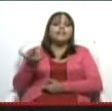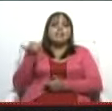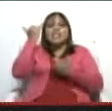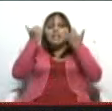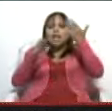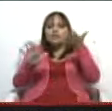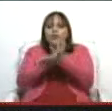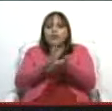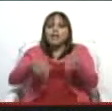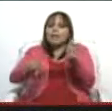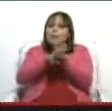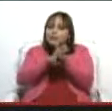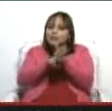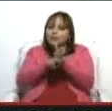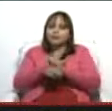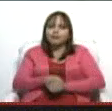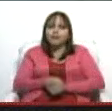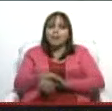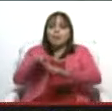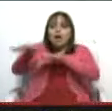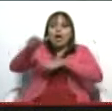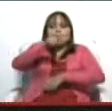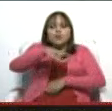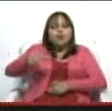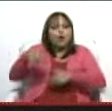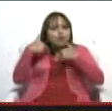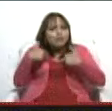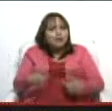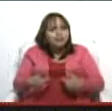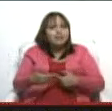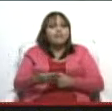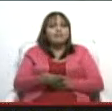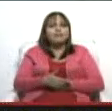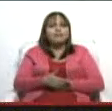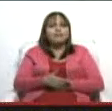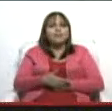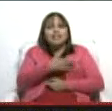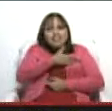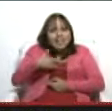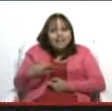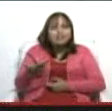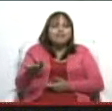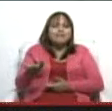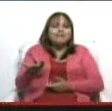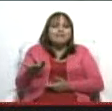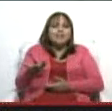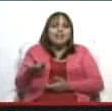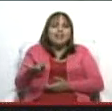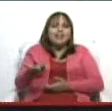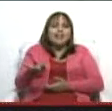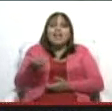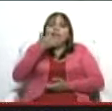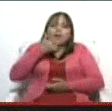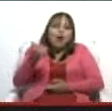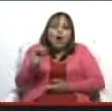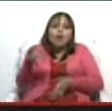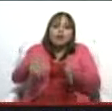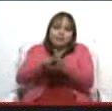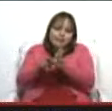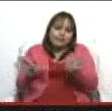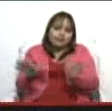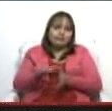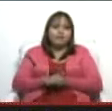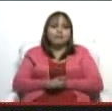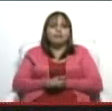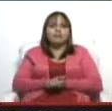en general, los humanos tenemos esa, ¿cómo llamarla?, ese punto ciego. Compulsión a la repetición.